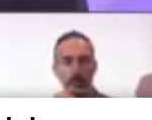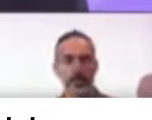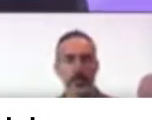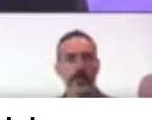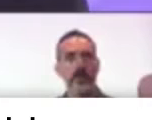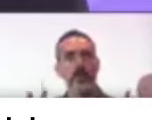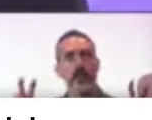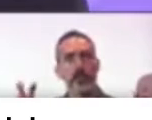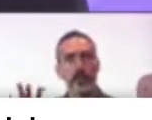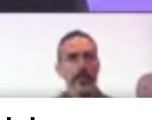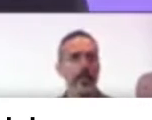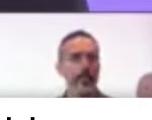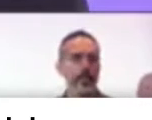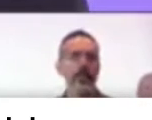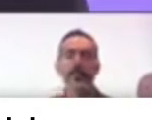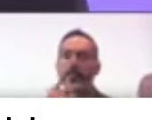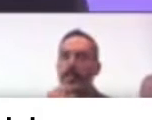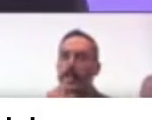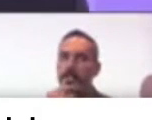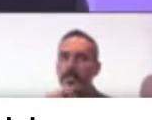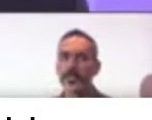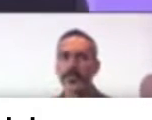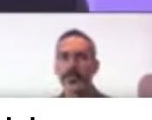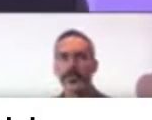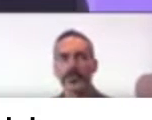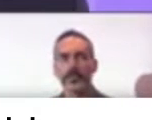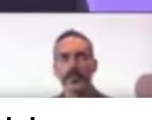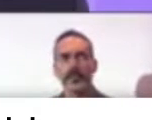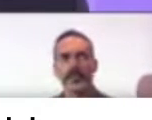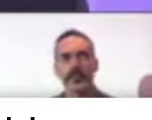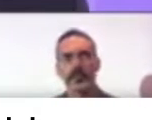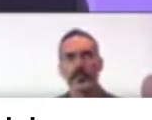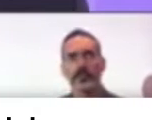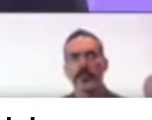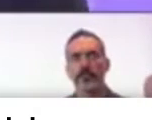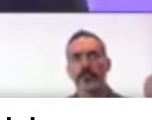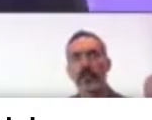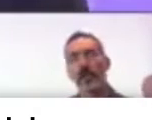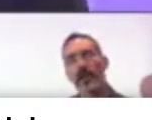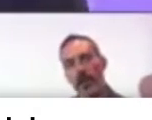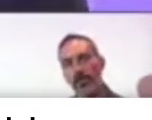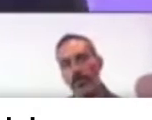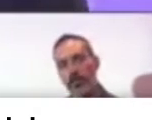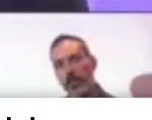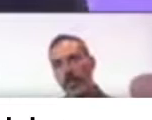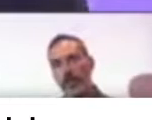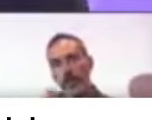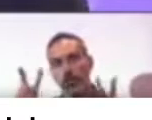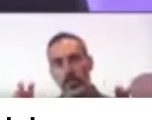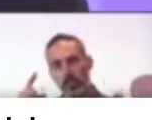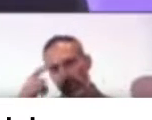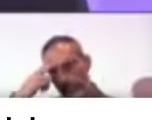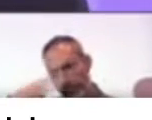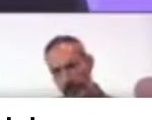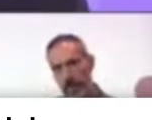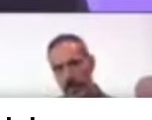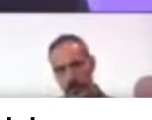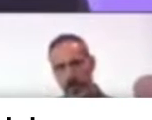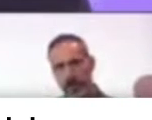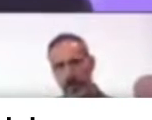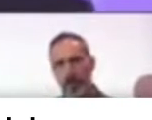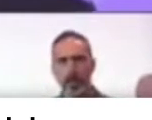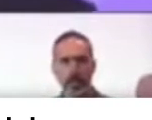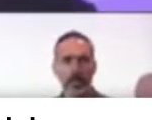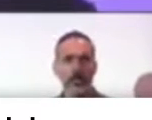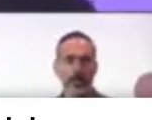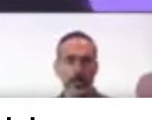programa Amigo Policía, la donación de un auto para el programa Médico Contigo, o la primera carrera